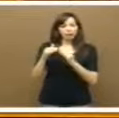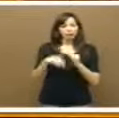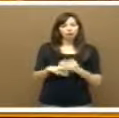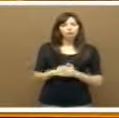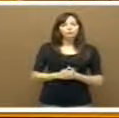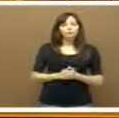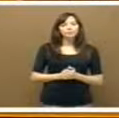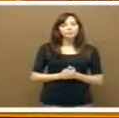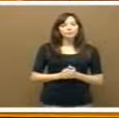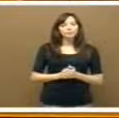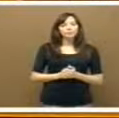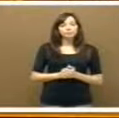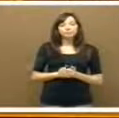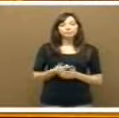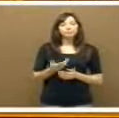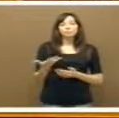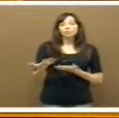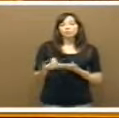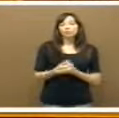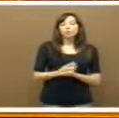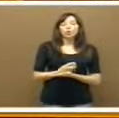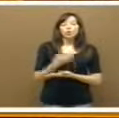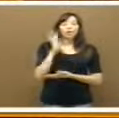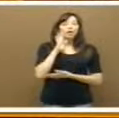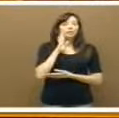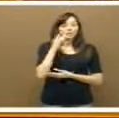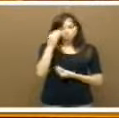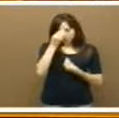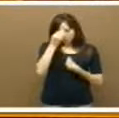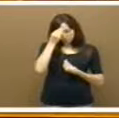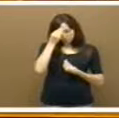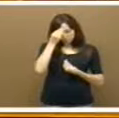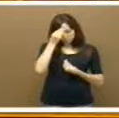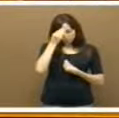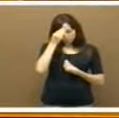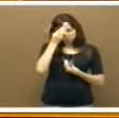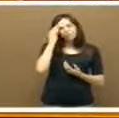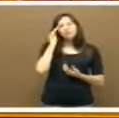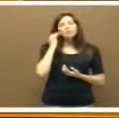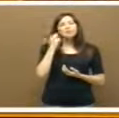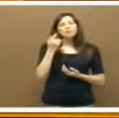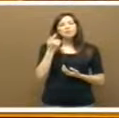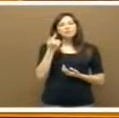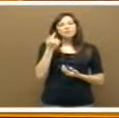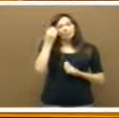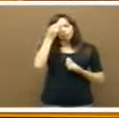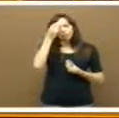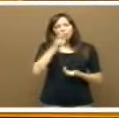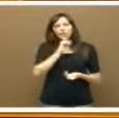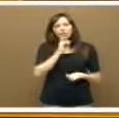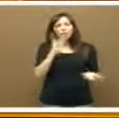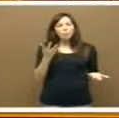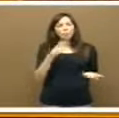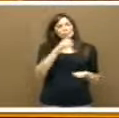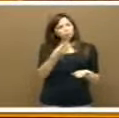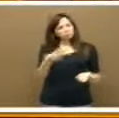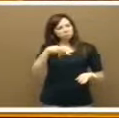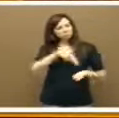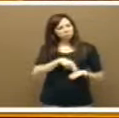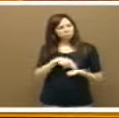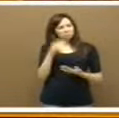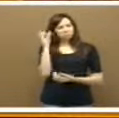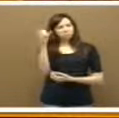Dicho todo lo anterior, sigo preguntándome cómo es posible que hayan salido aquí a decir lo que han